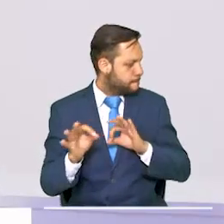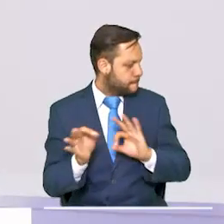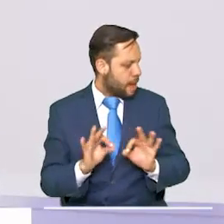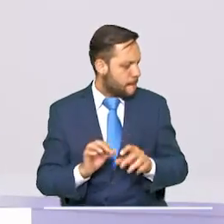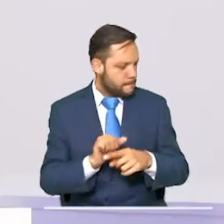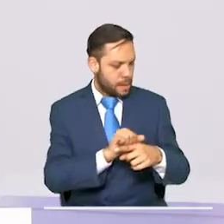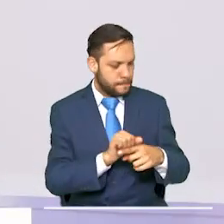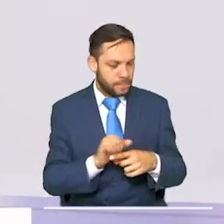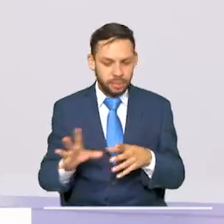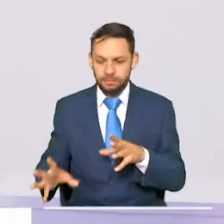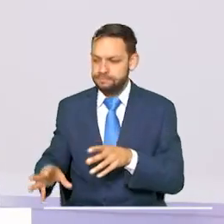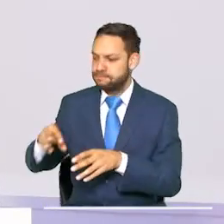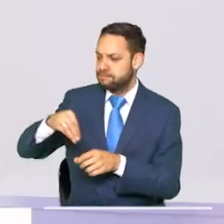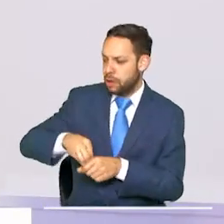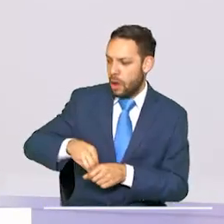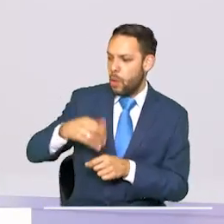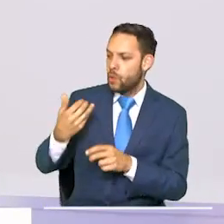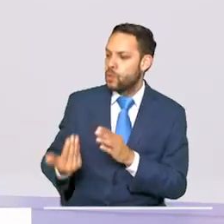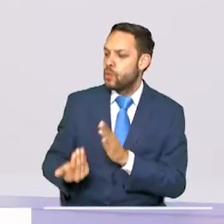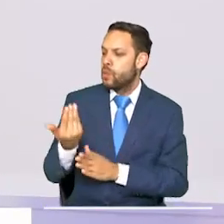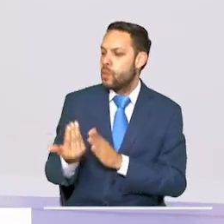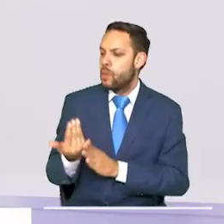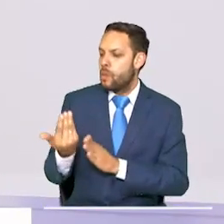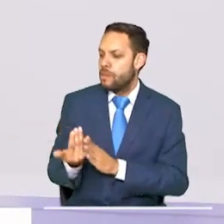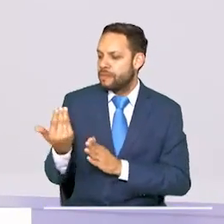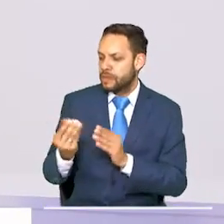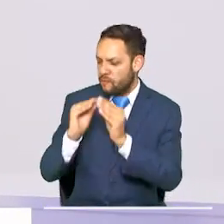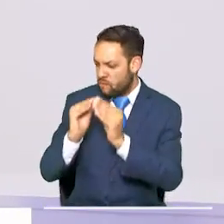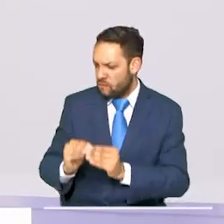introducir una nueva posibilidad